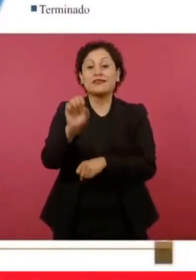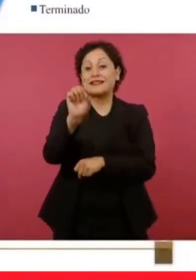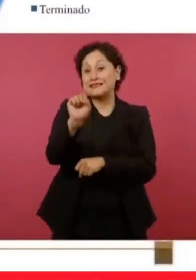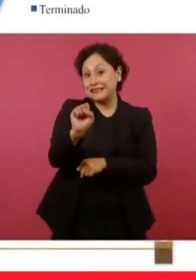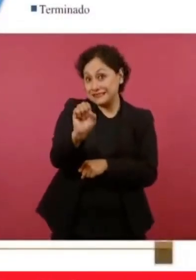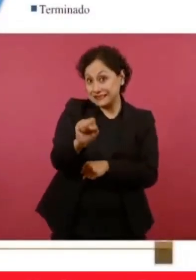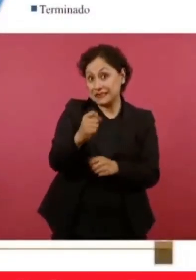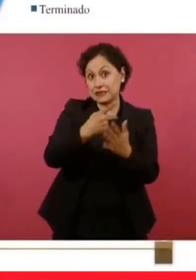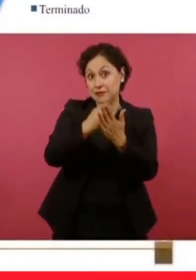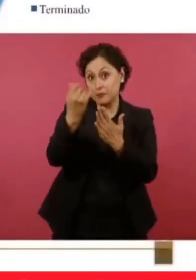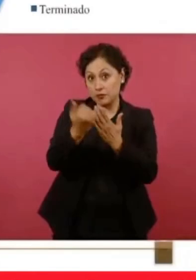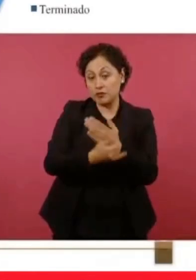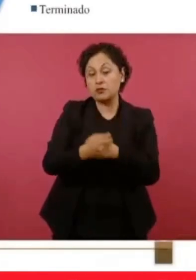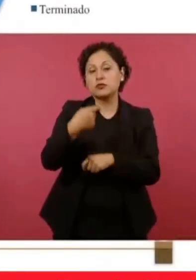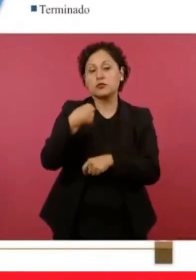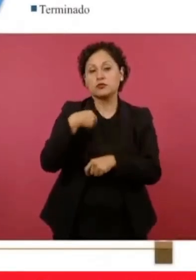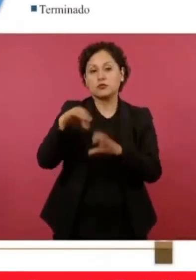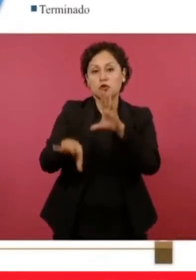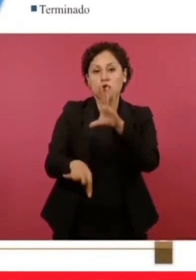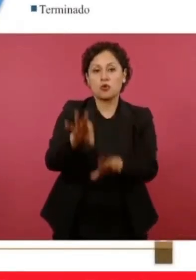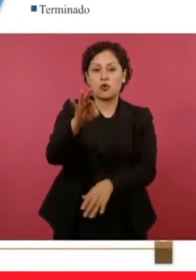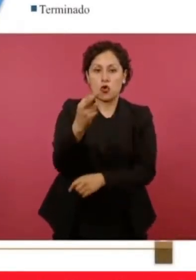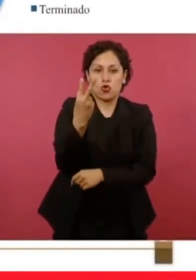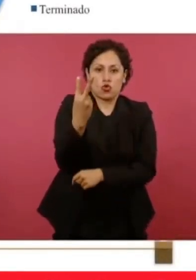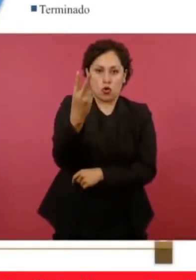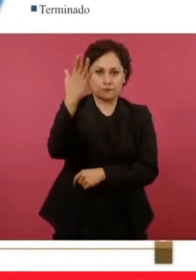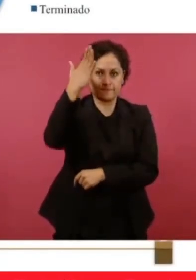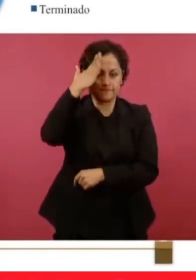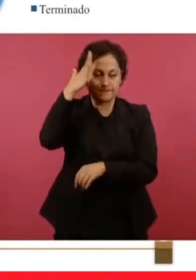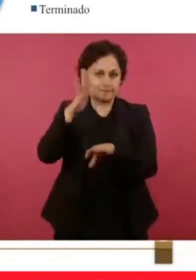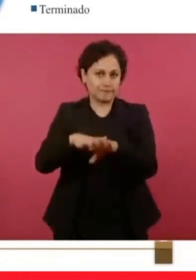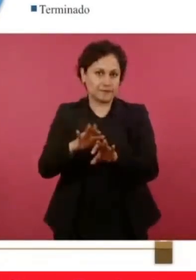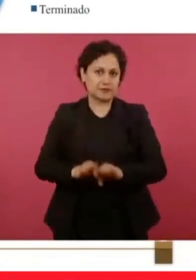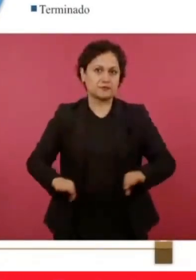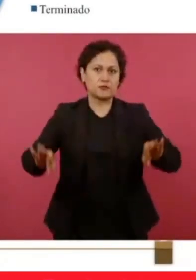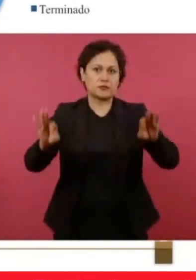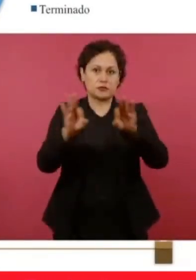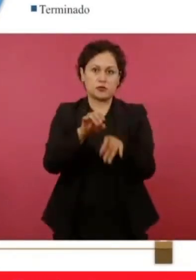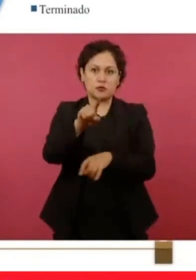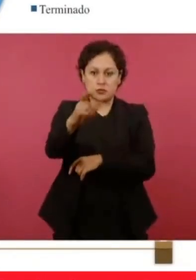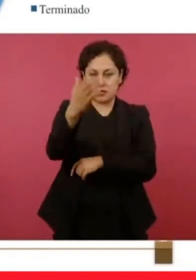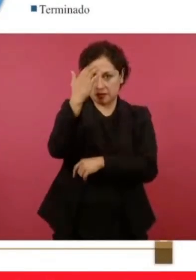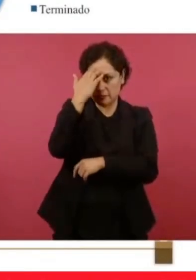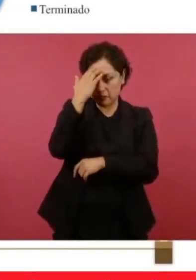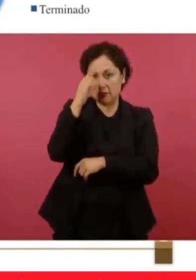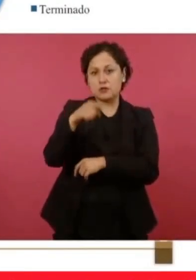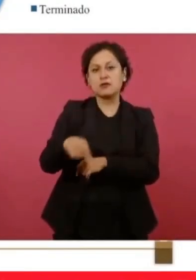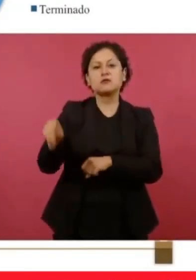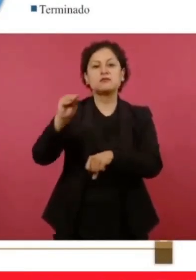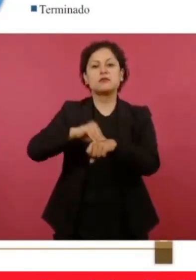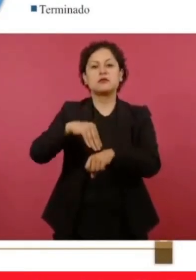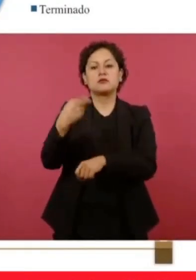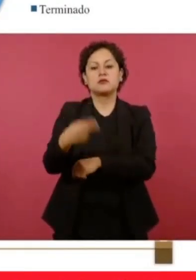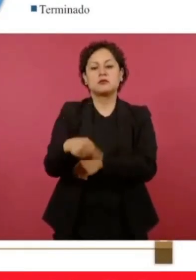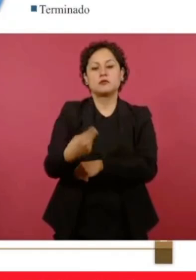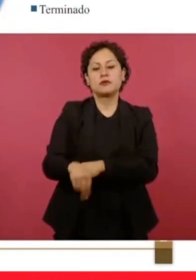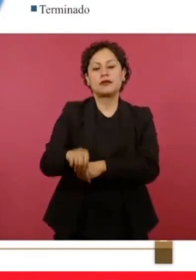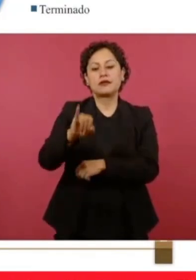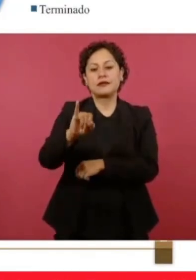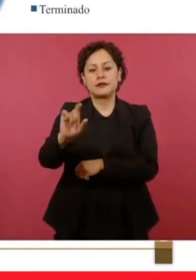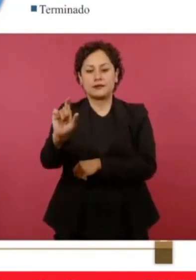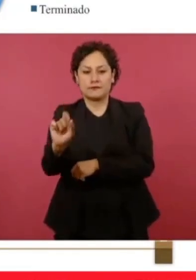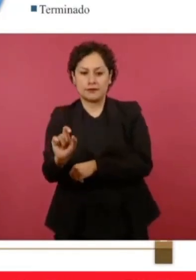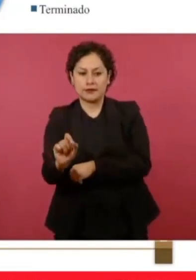mencionar, digamos, dos que son de los principales, uno que conocemos como el I-20. El I-20 será un proyecto que va